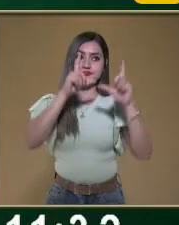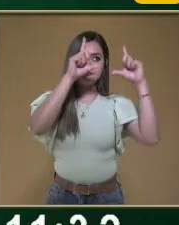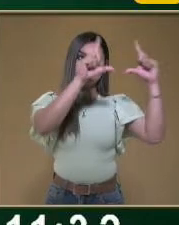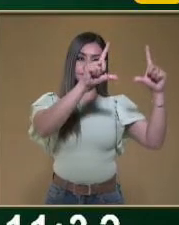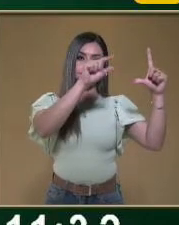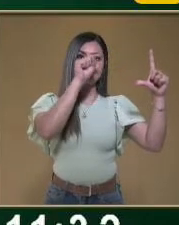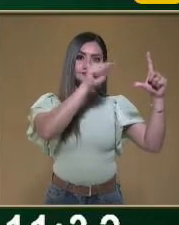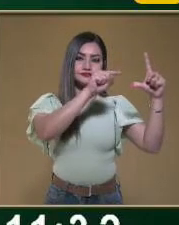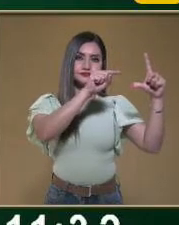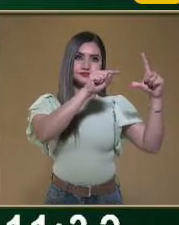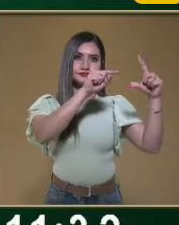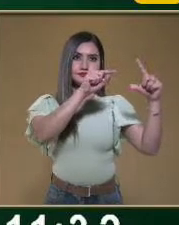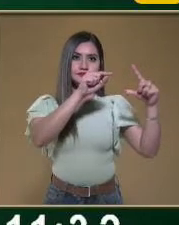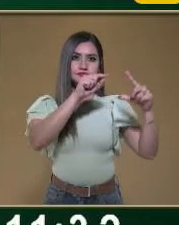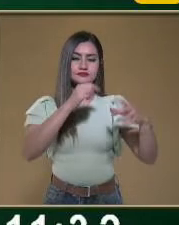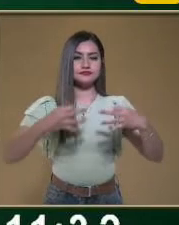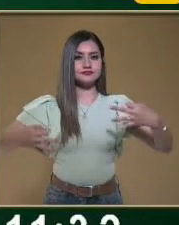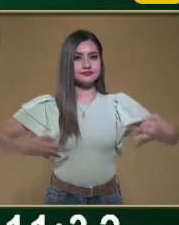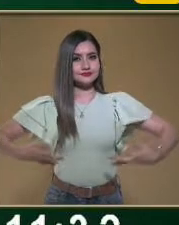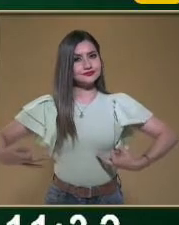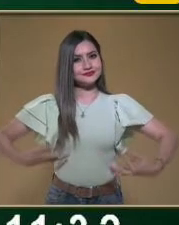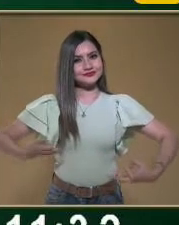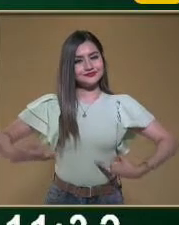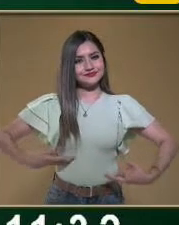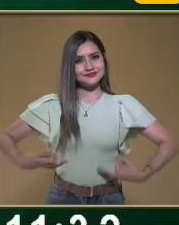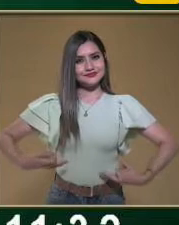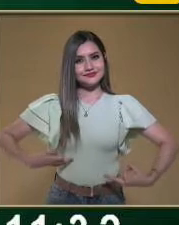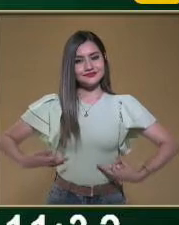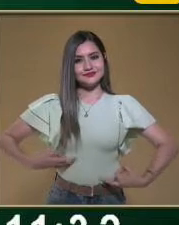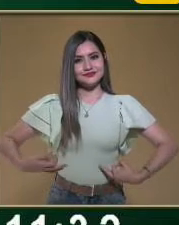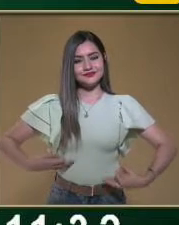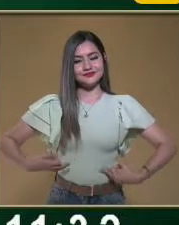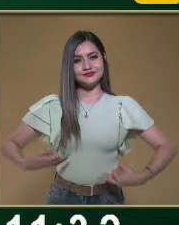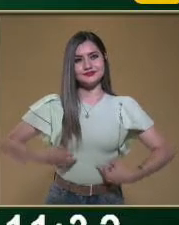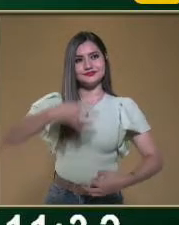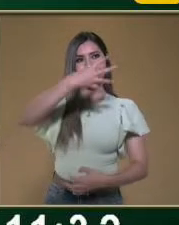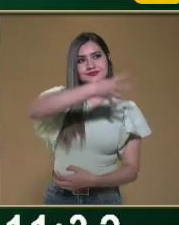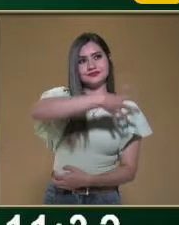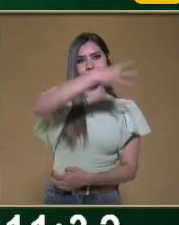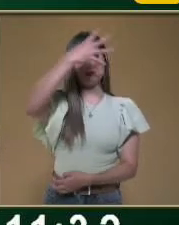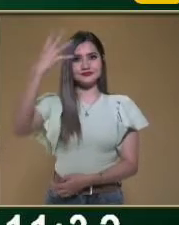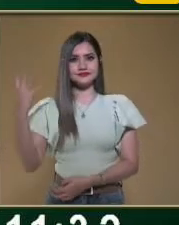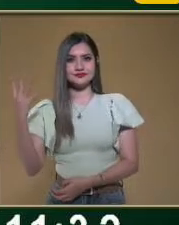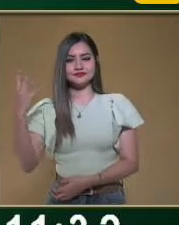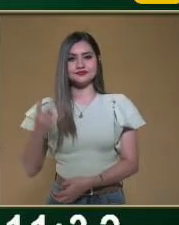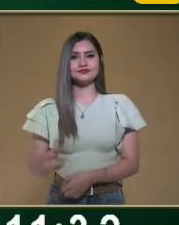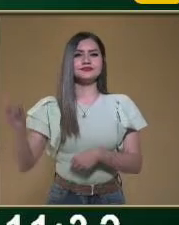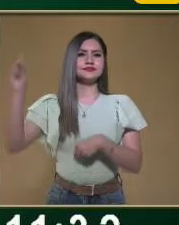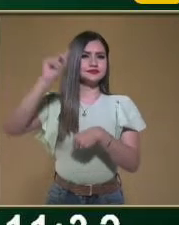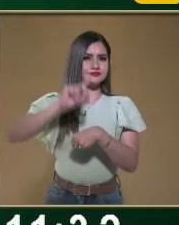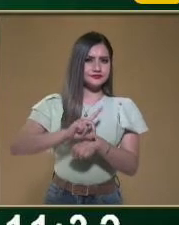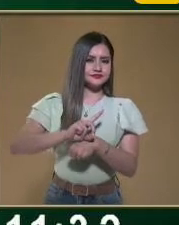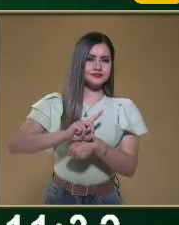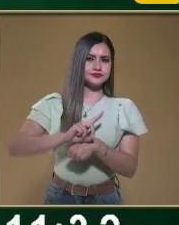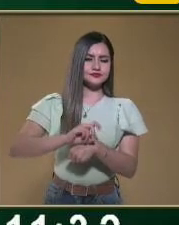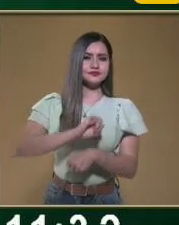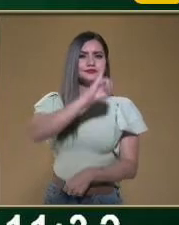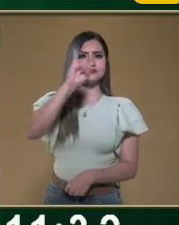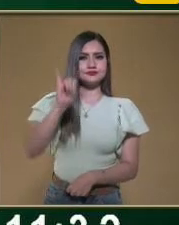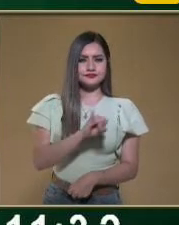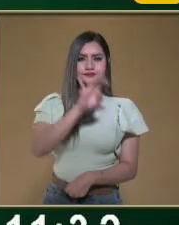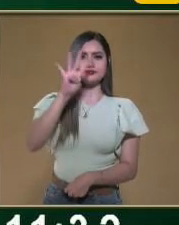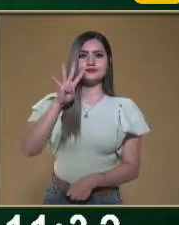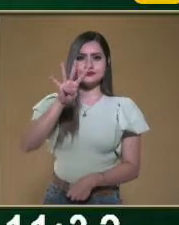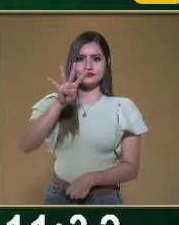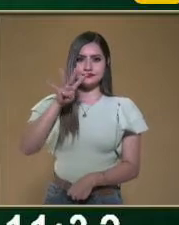están anunciando sobre una obra de teatro, ¿sí? En el Teatro Arcoíris. Y me dice ahí qué día va a ser, porque me dice que va a ser el jueves 19